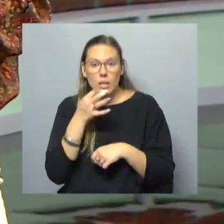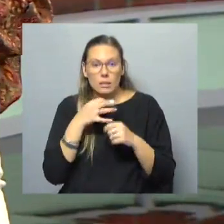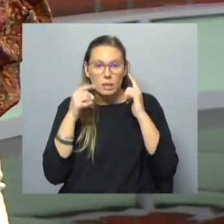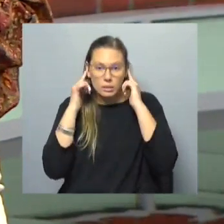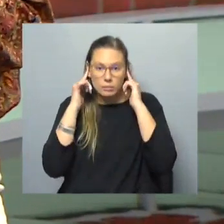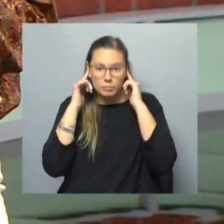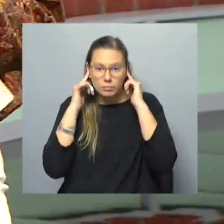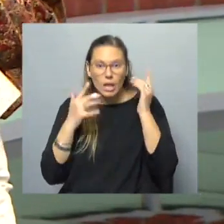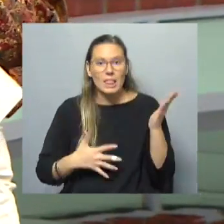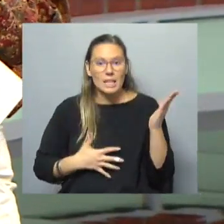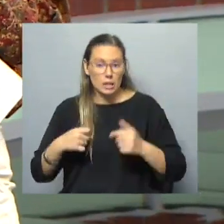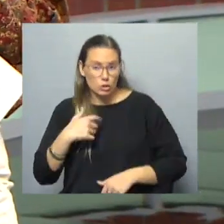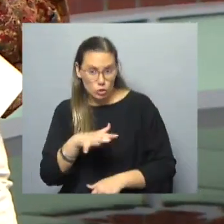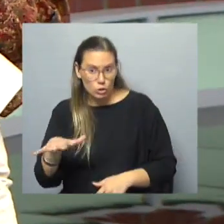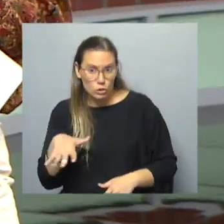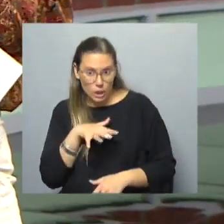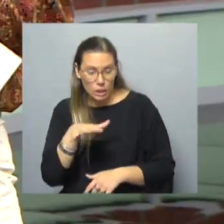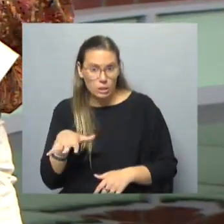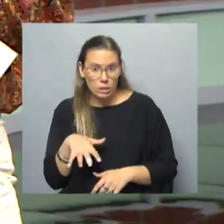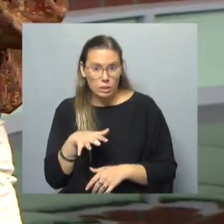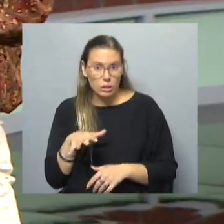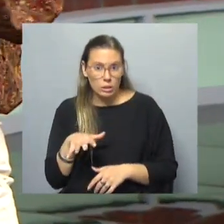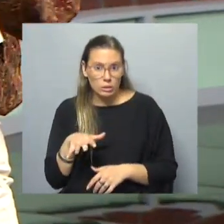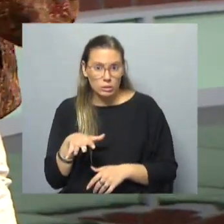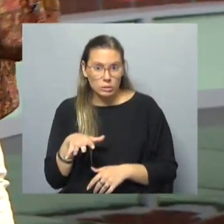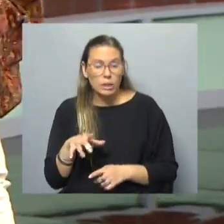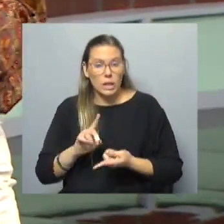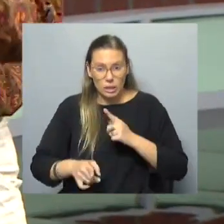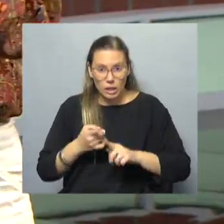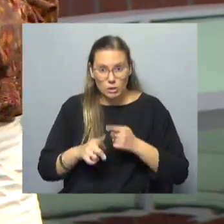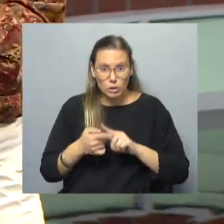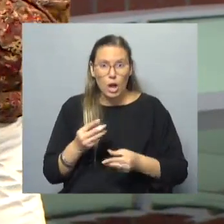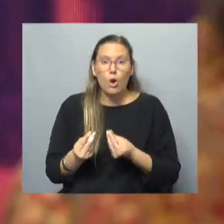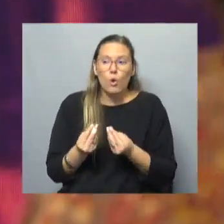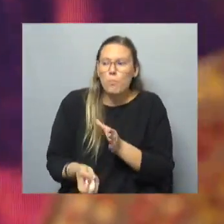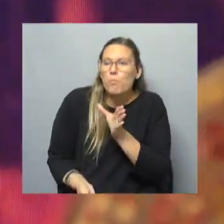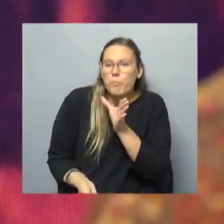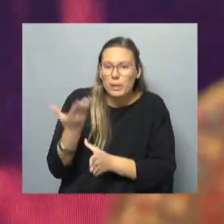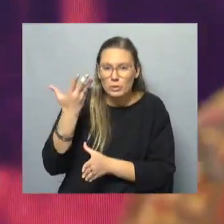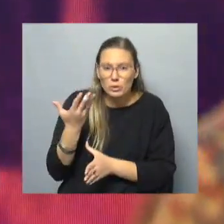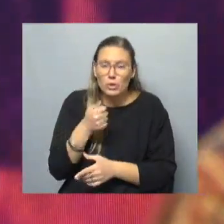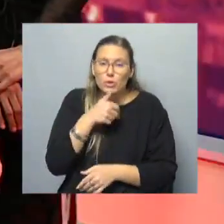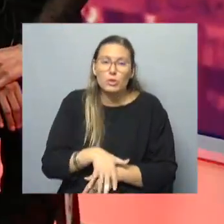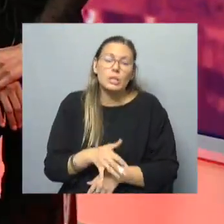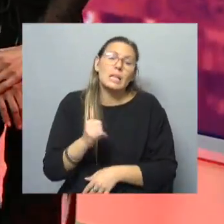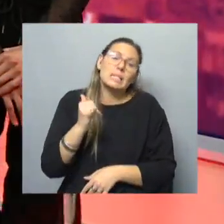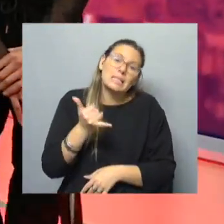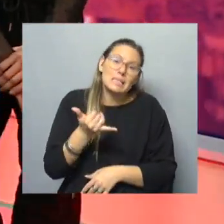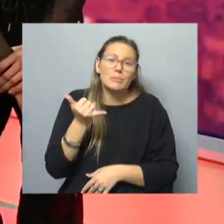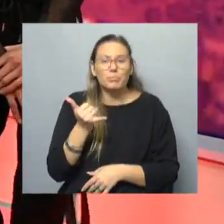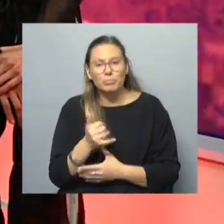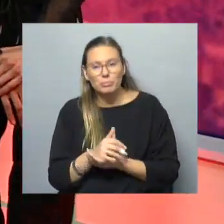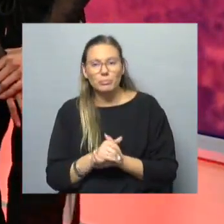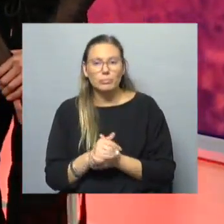una danza social, ¿no? ¿Tiene que ver con eso, con cómo empezó? Sí, en realidad, o